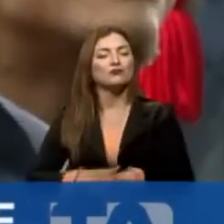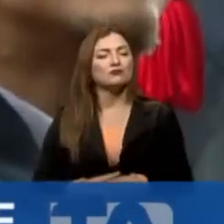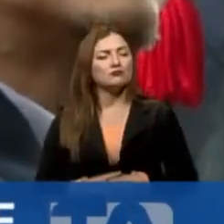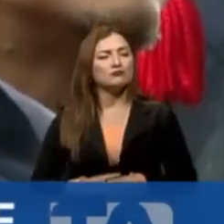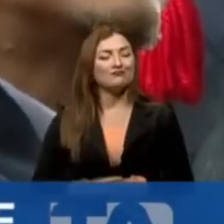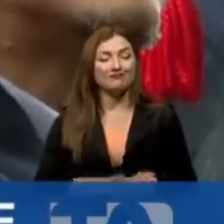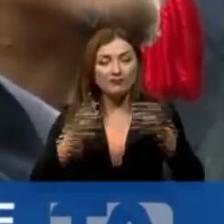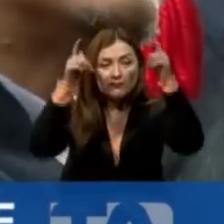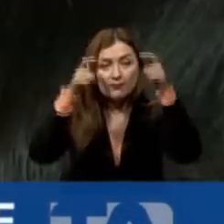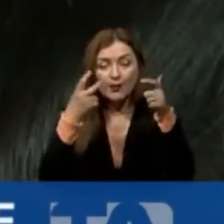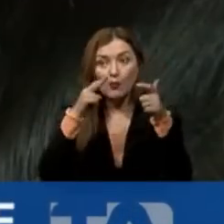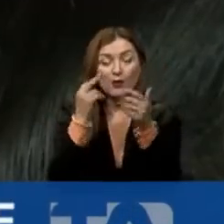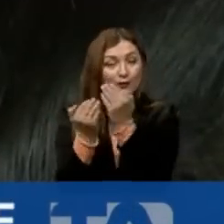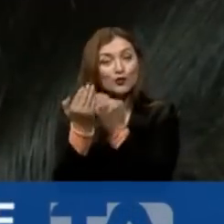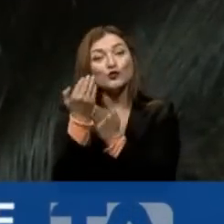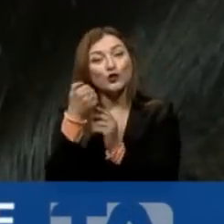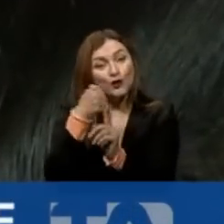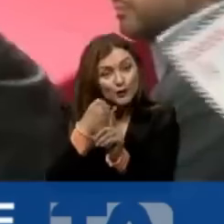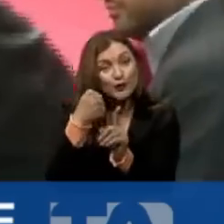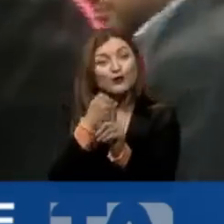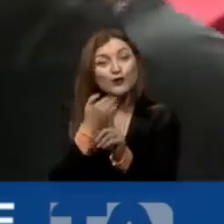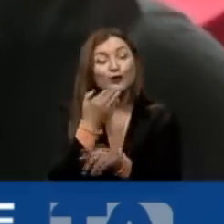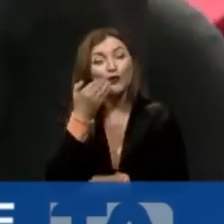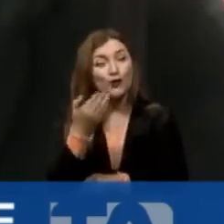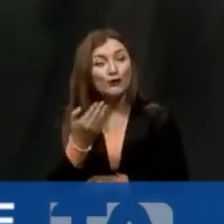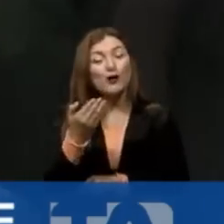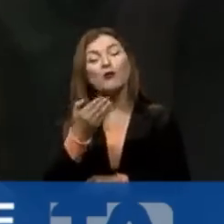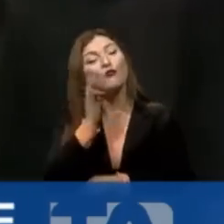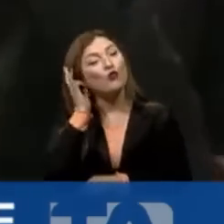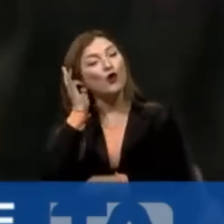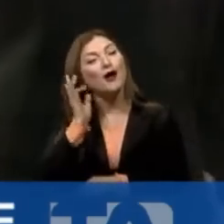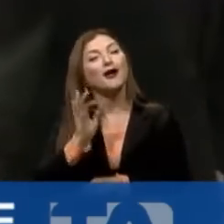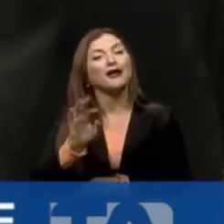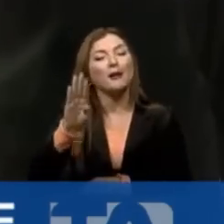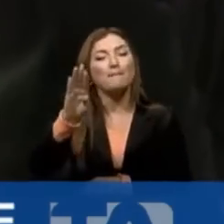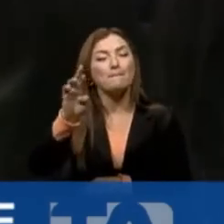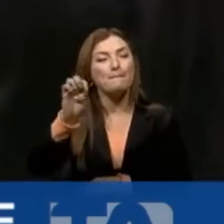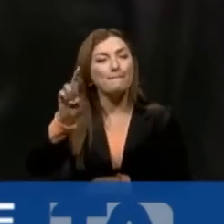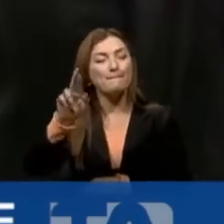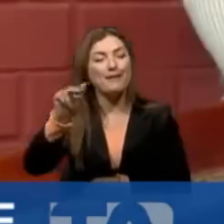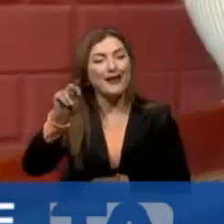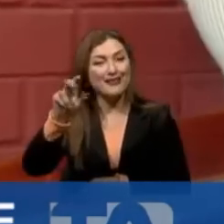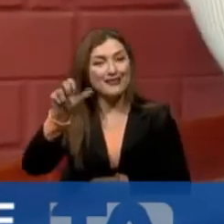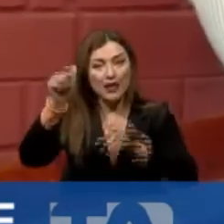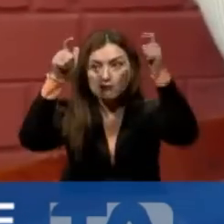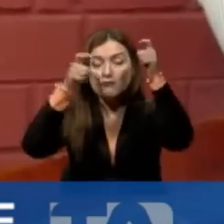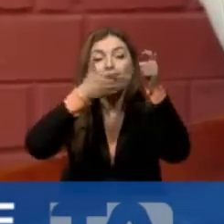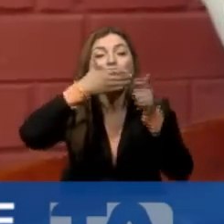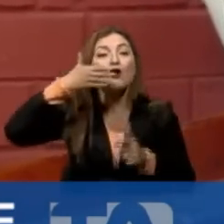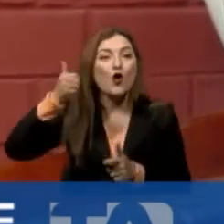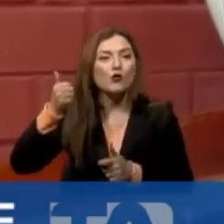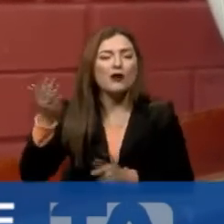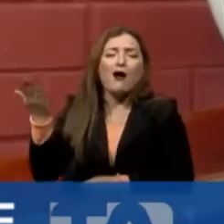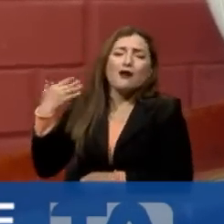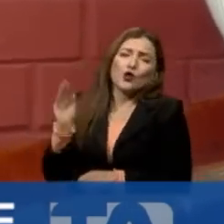Tras la graduación conocimos historias de superación, como la de Brenda Reyes, una de las mejores egresadas de esta promoción, quien se casó